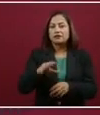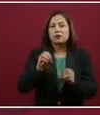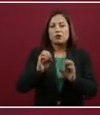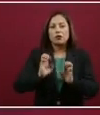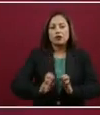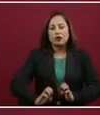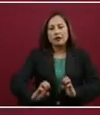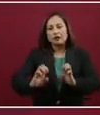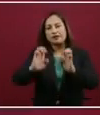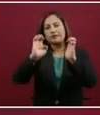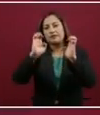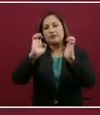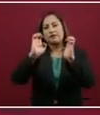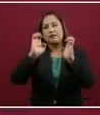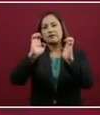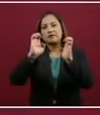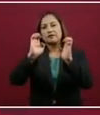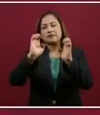edificios,